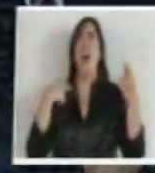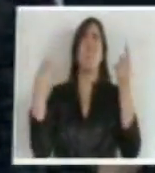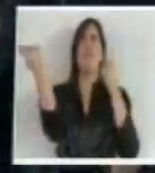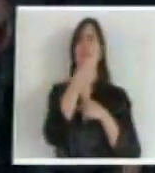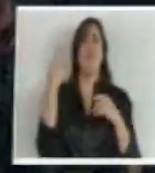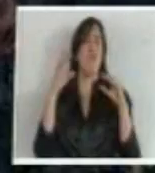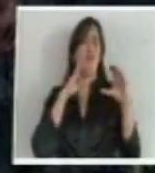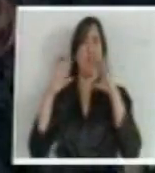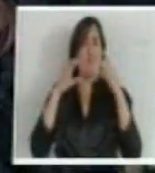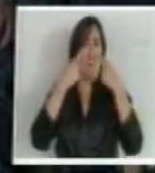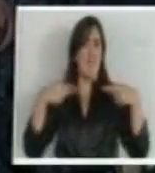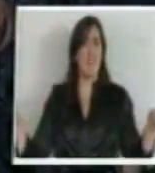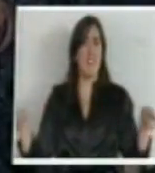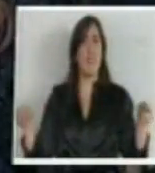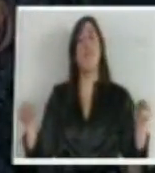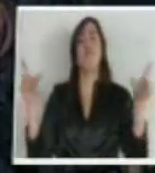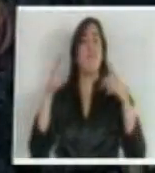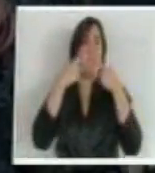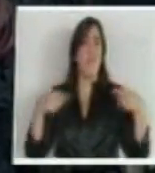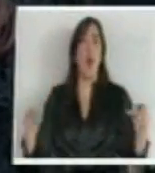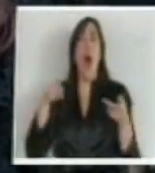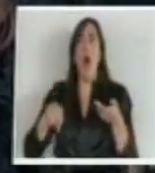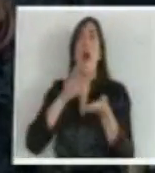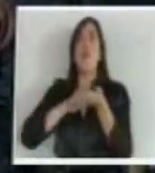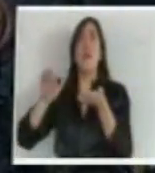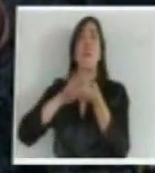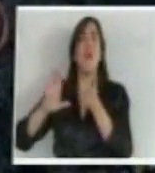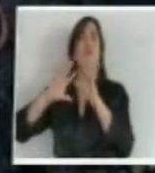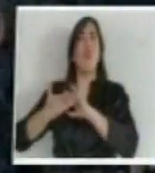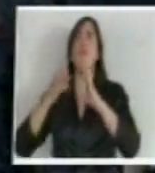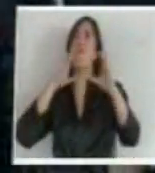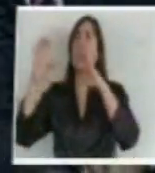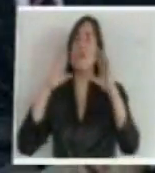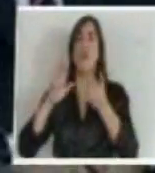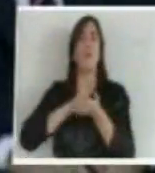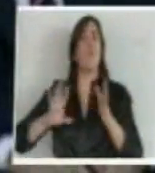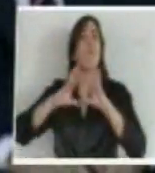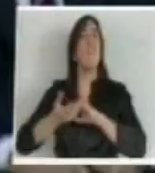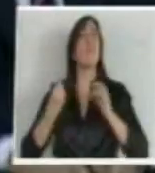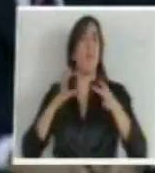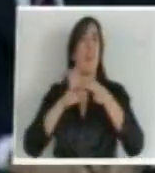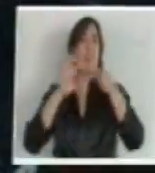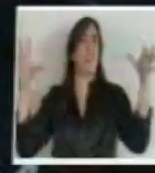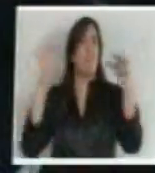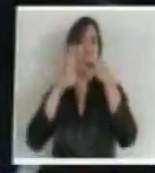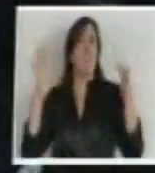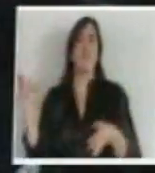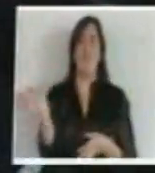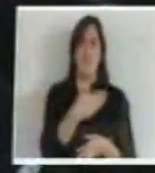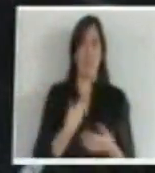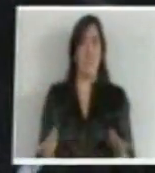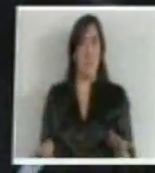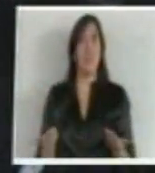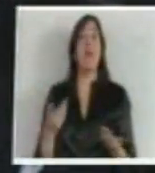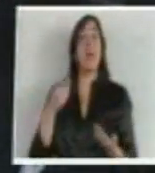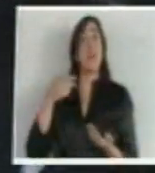permite nuevas formas de comunicación, nuevas formas de democratización. Él se